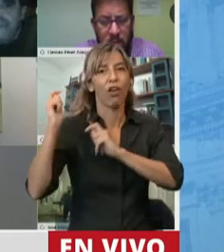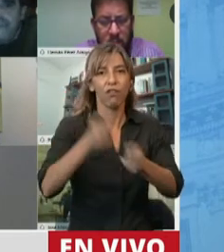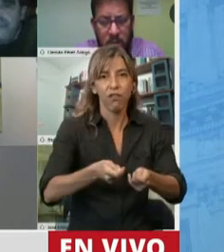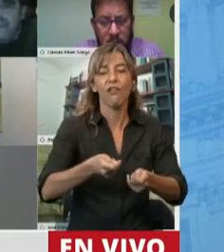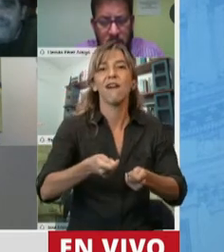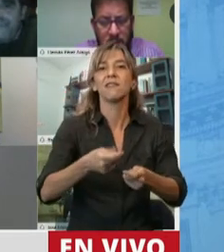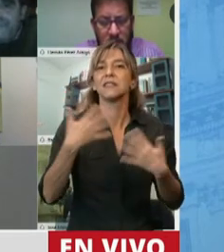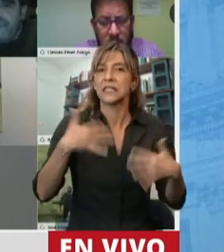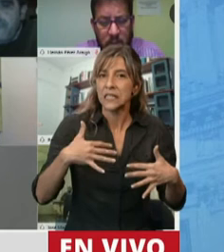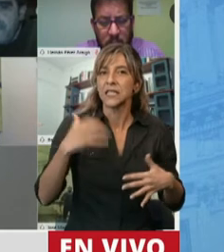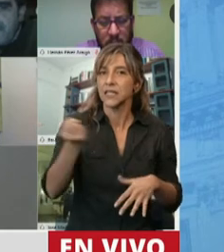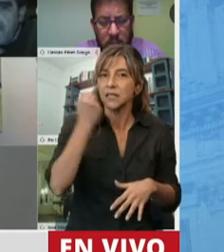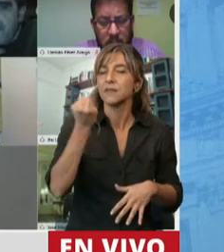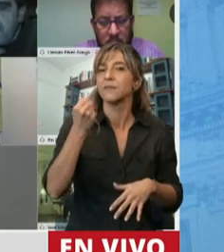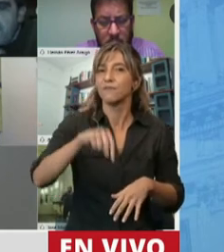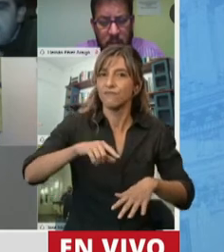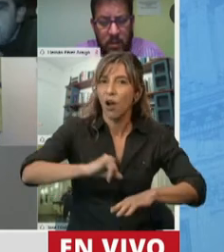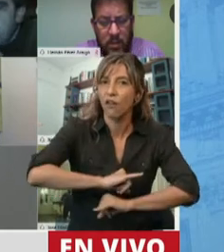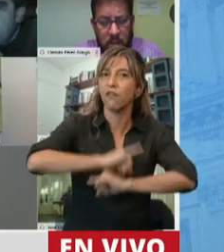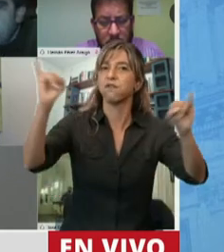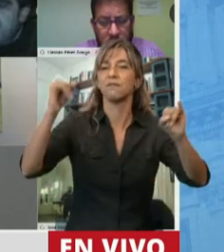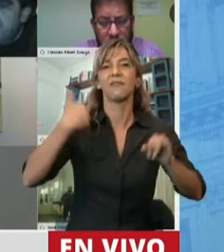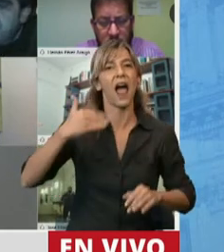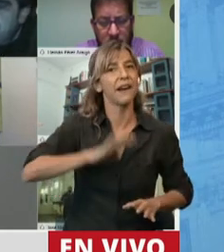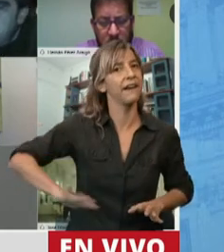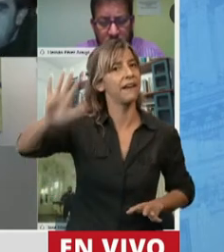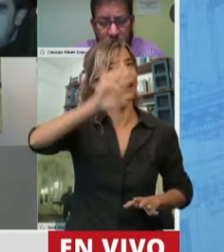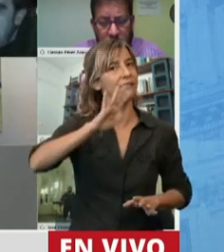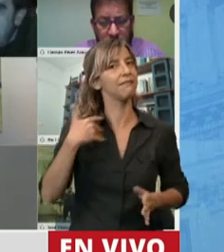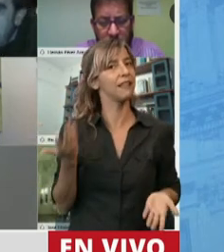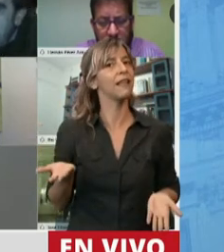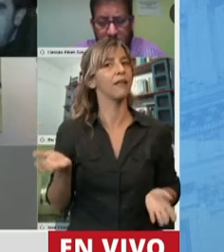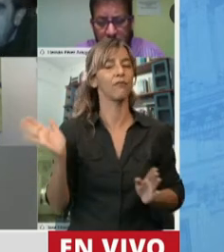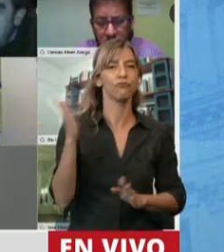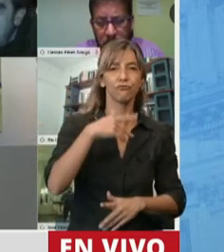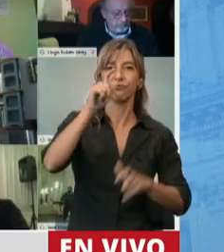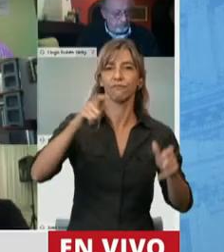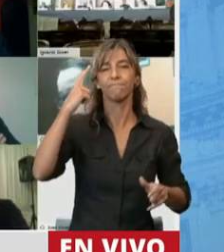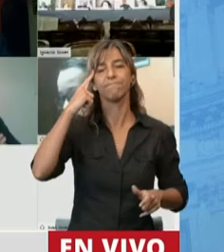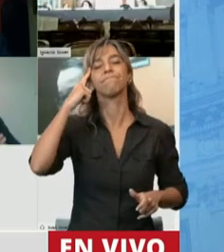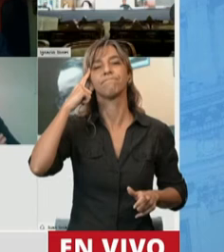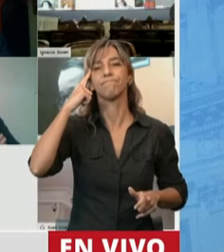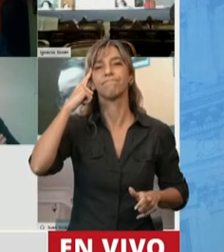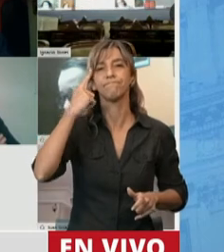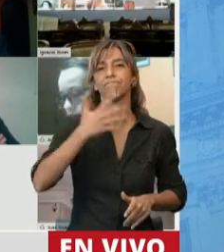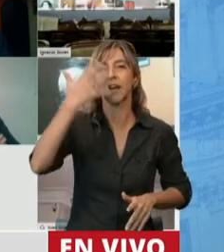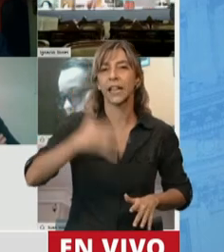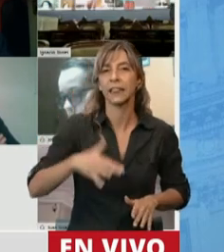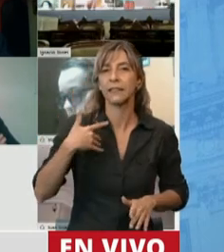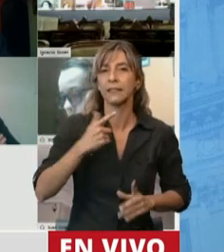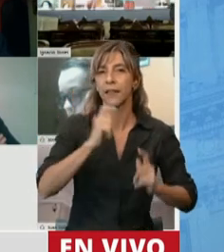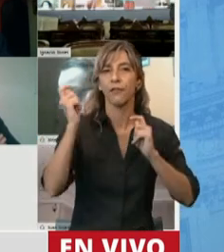gran campaña a nivel nacional para fomentar la donación, no podemos hoy